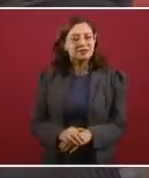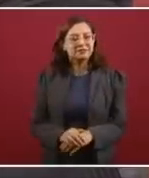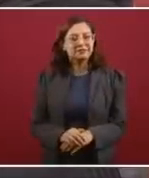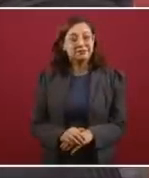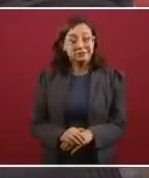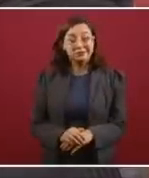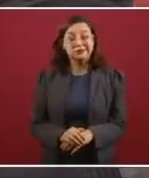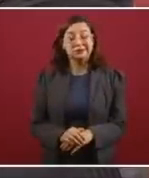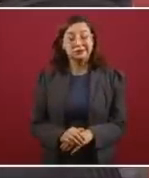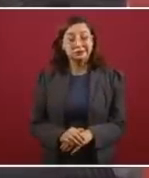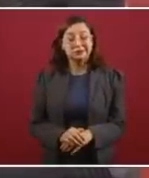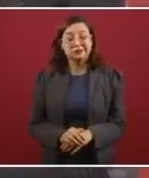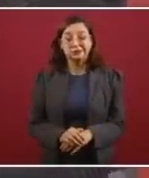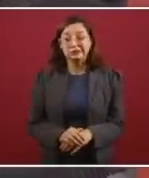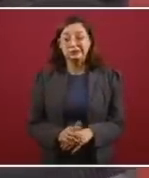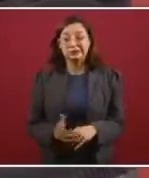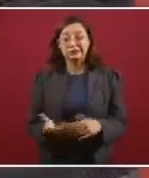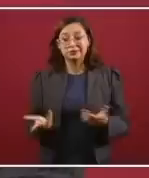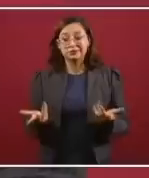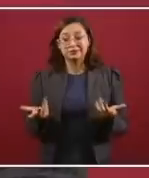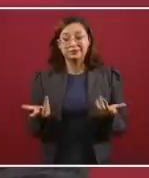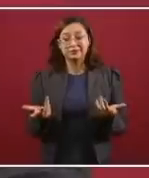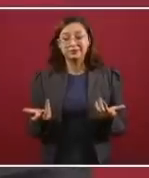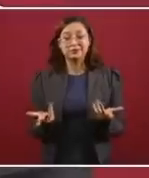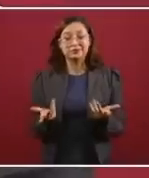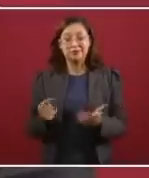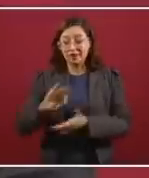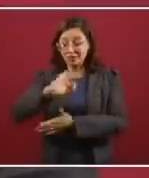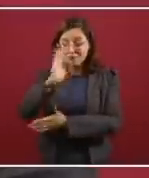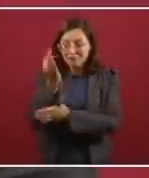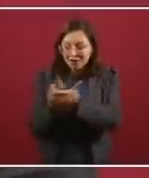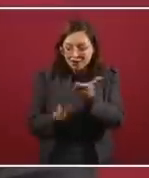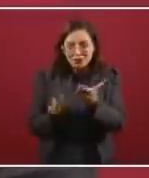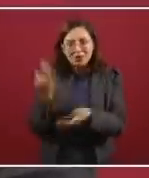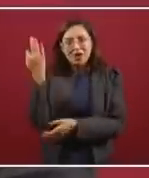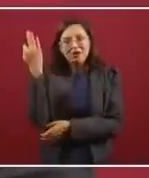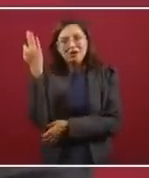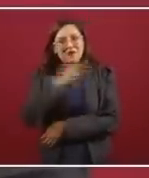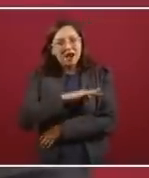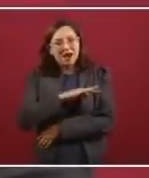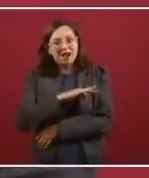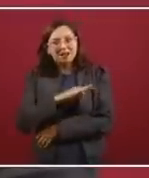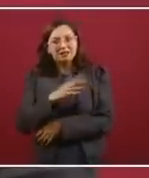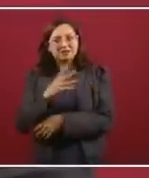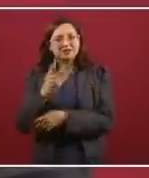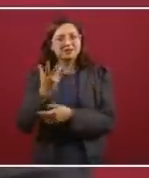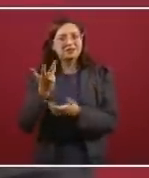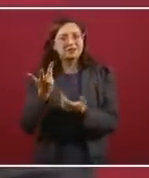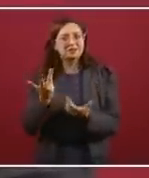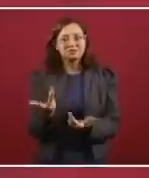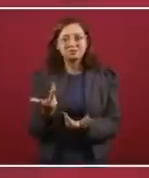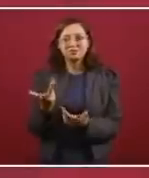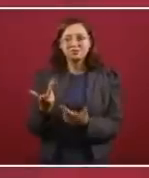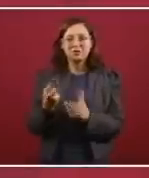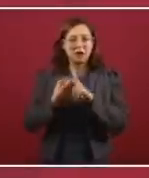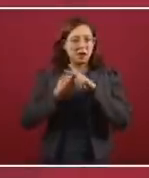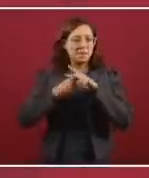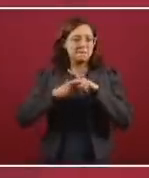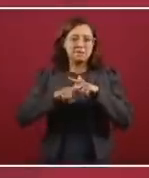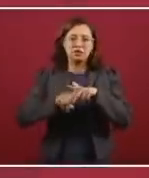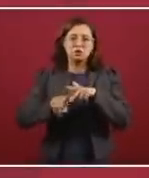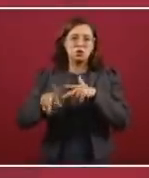Eso de las facturas falsas empezó hace unos años